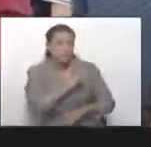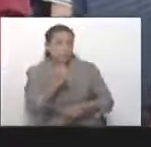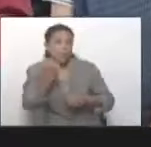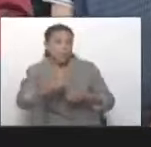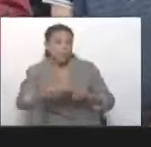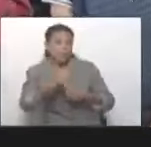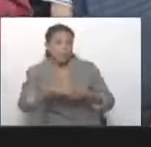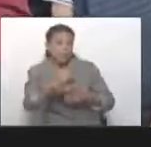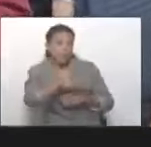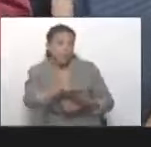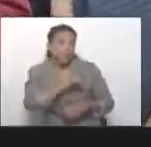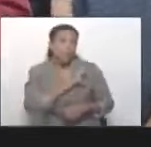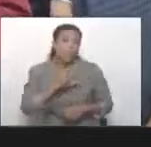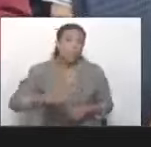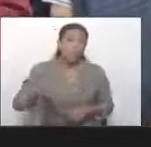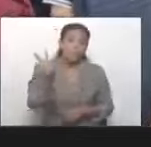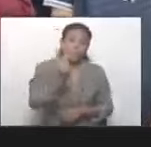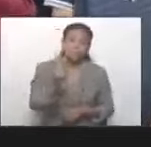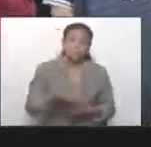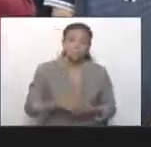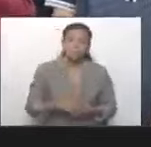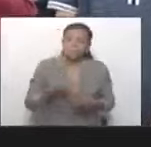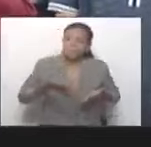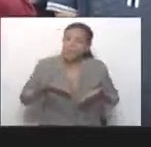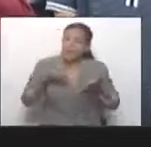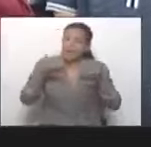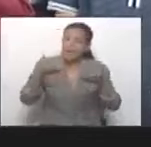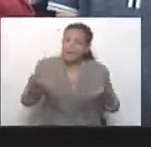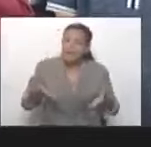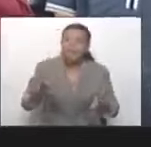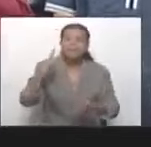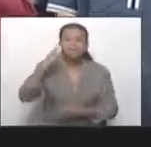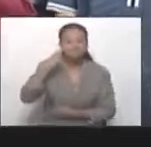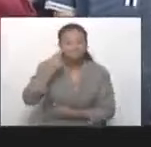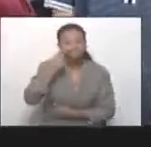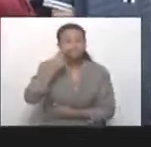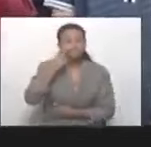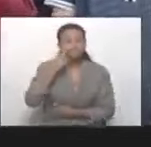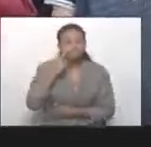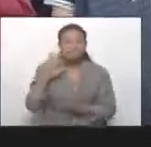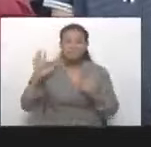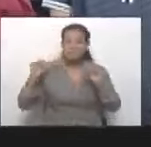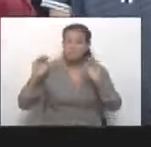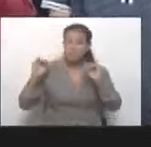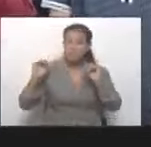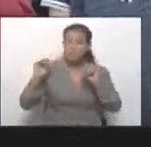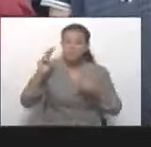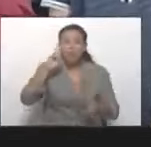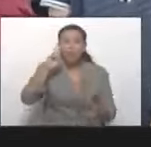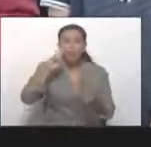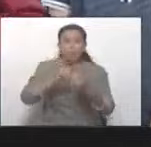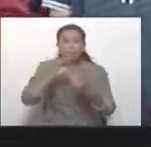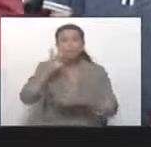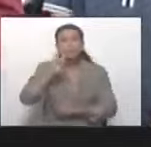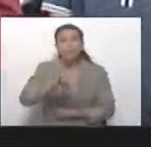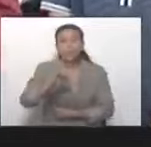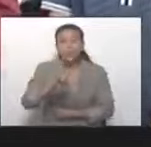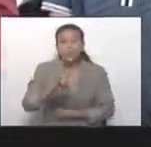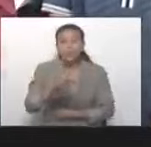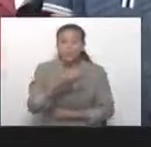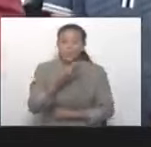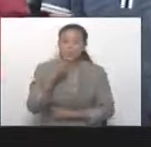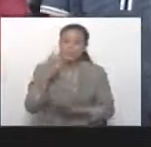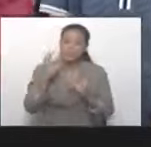nuestro Zulia y de nuestro país. Les regalo esto, sé que van a llorar. Y así despedimos este programa hermoso.